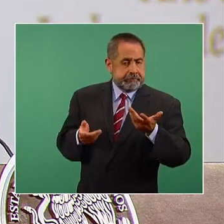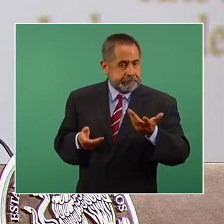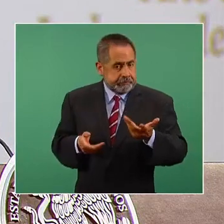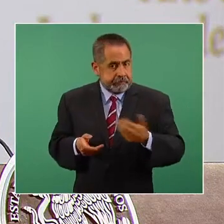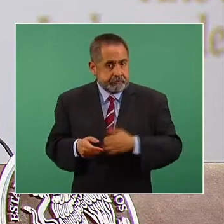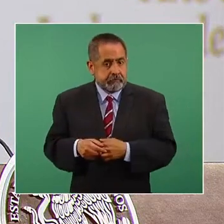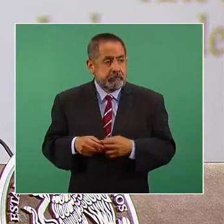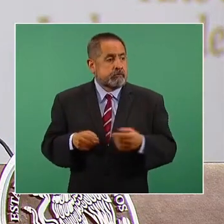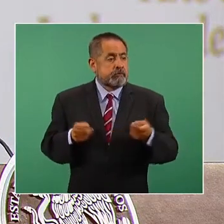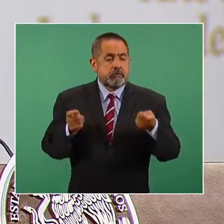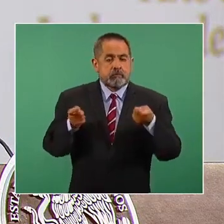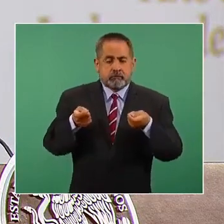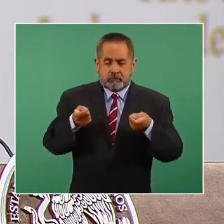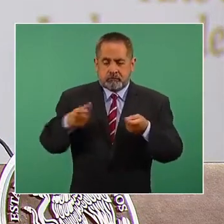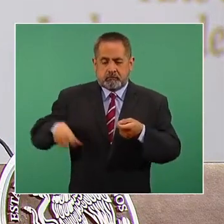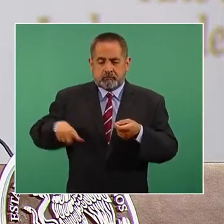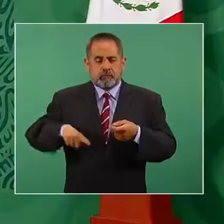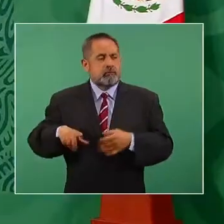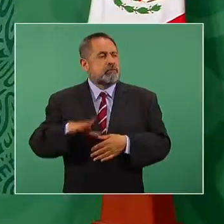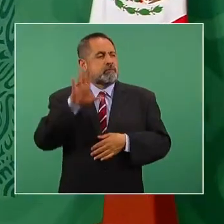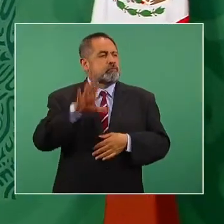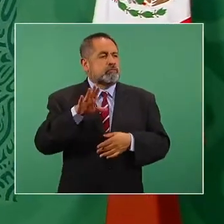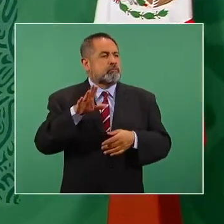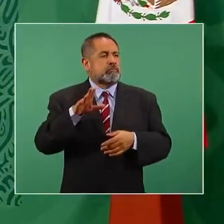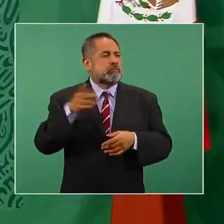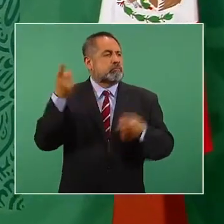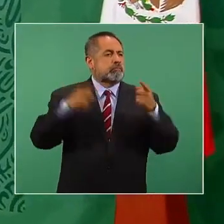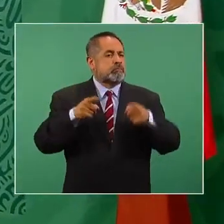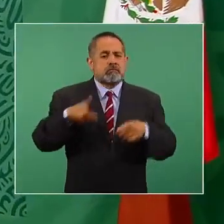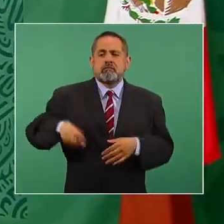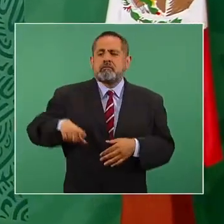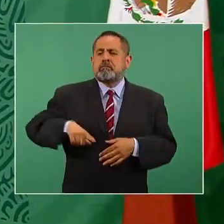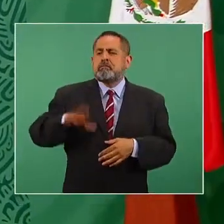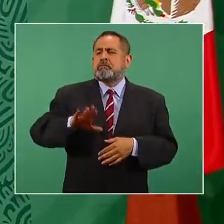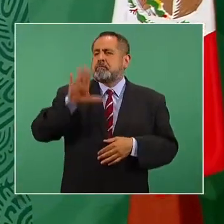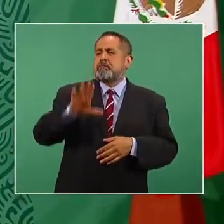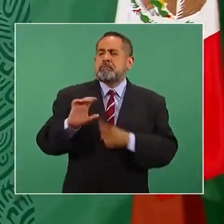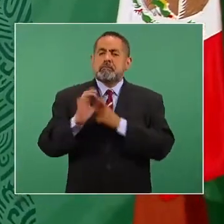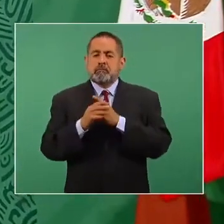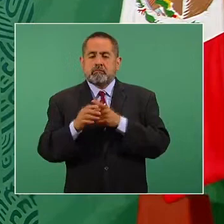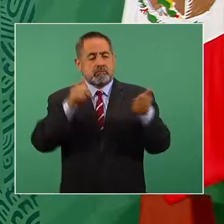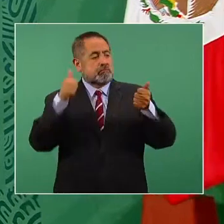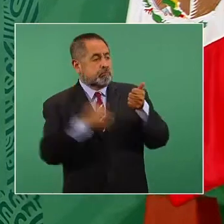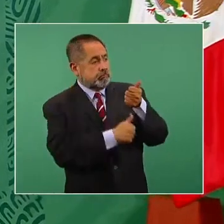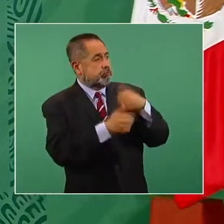El gobierno era un comité al servicio de esa minoría. El pueblo no existía,